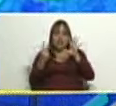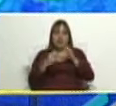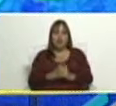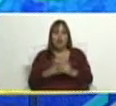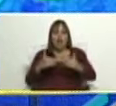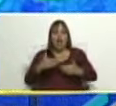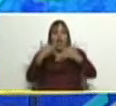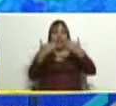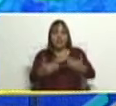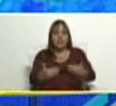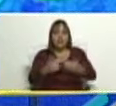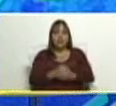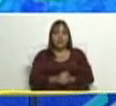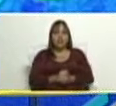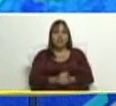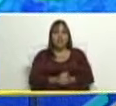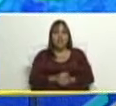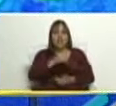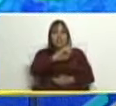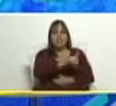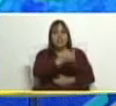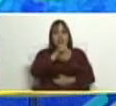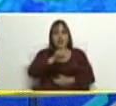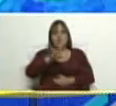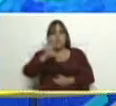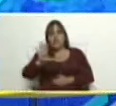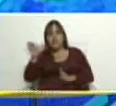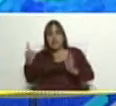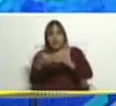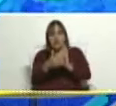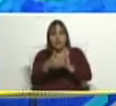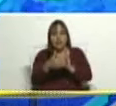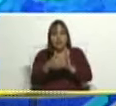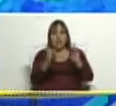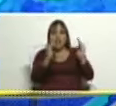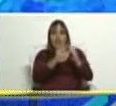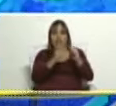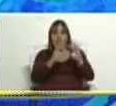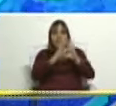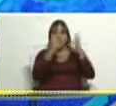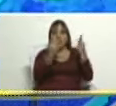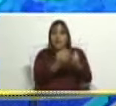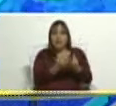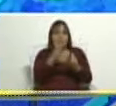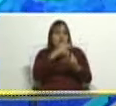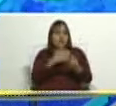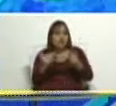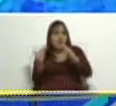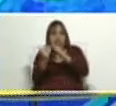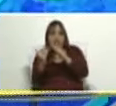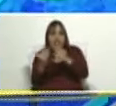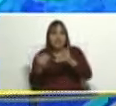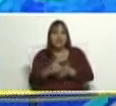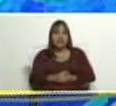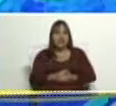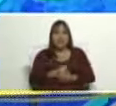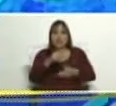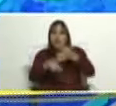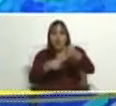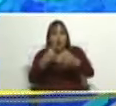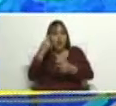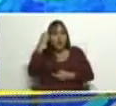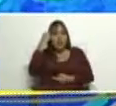avanzar en 115 mil viviendas para familias en condición de hacinamiento, que todos los días